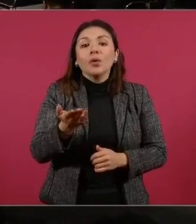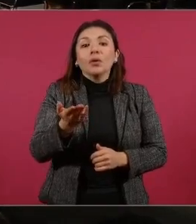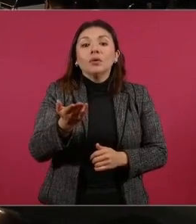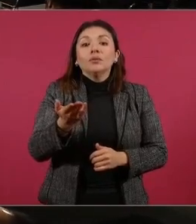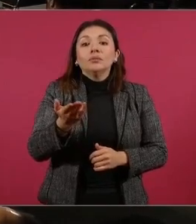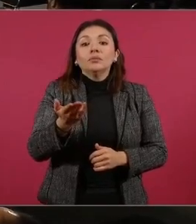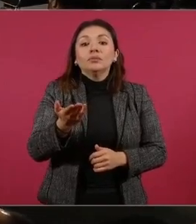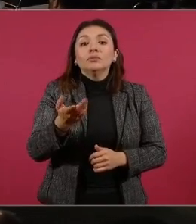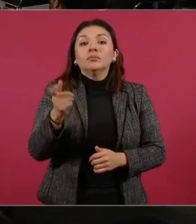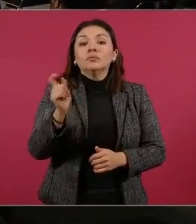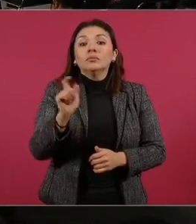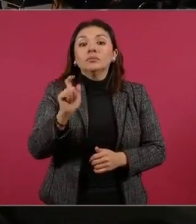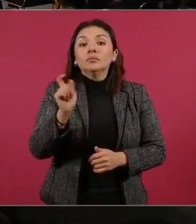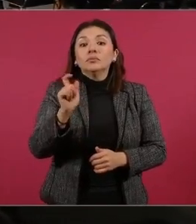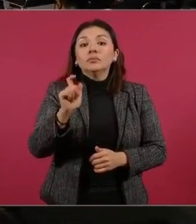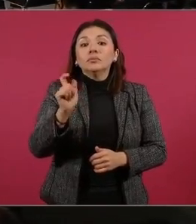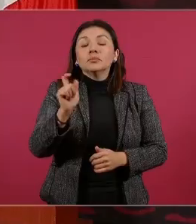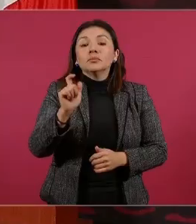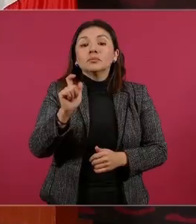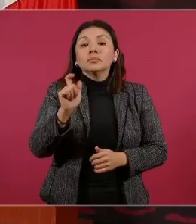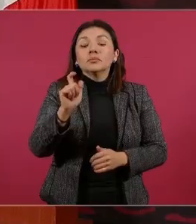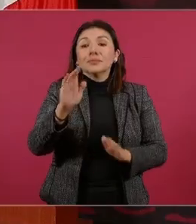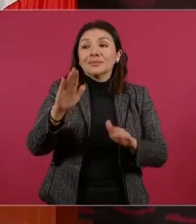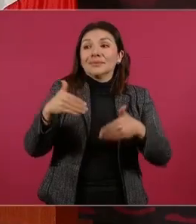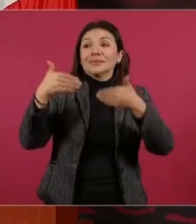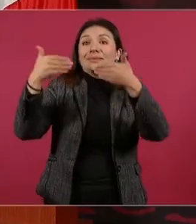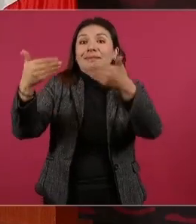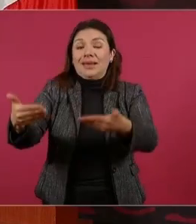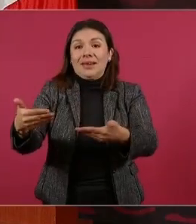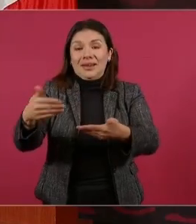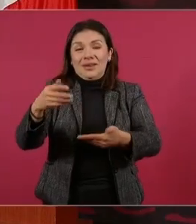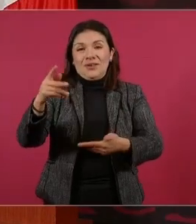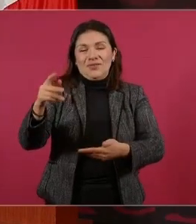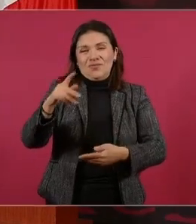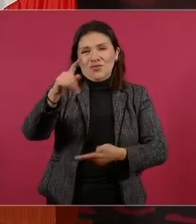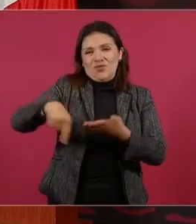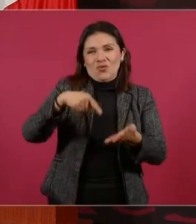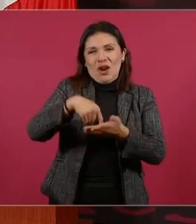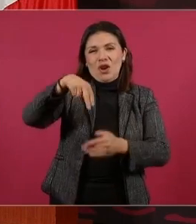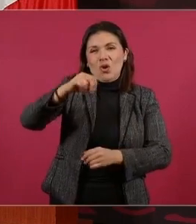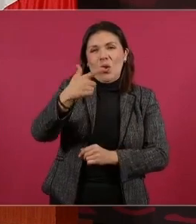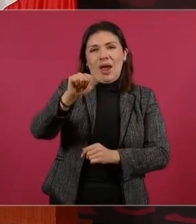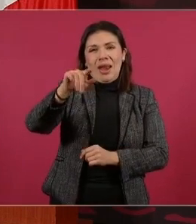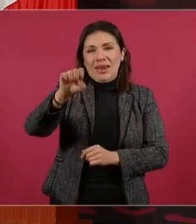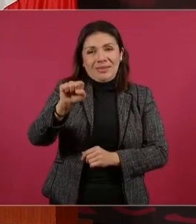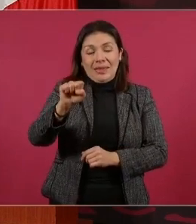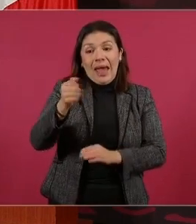antes antes de llegar a Nogales desviemos